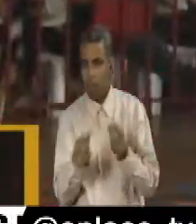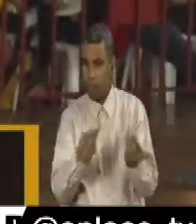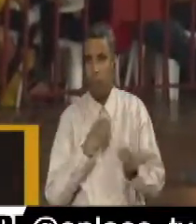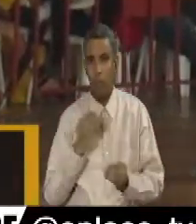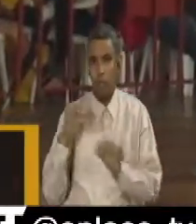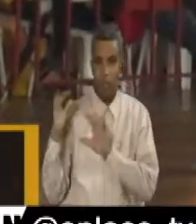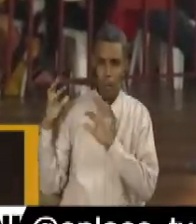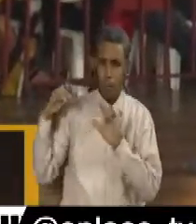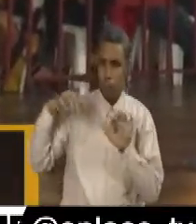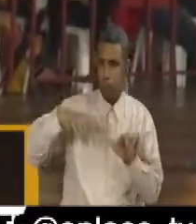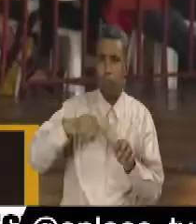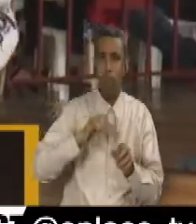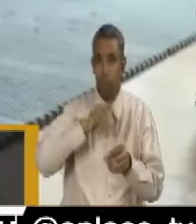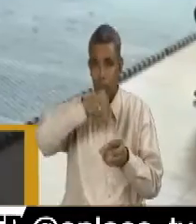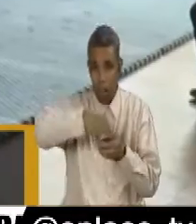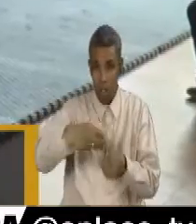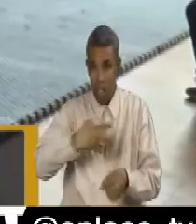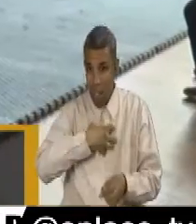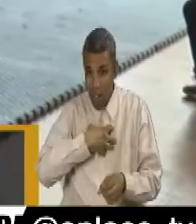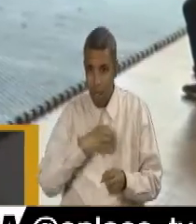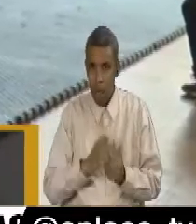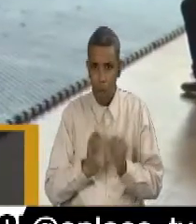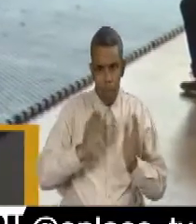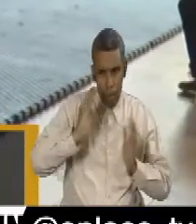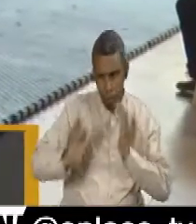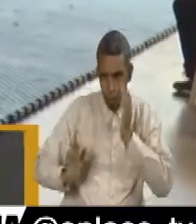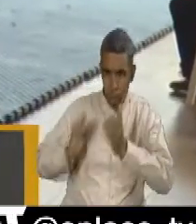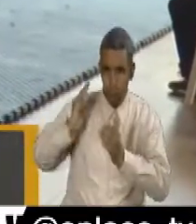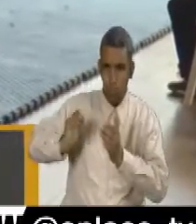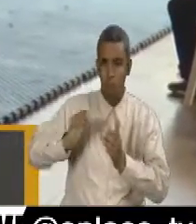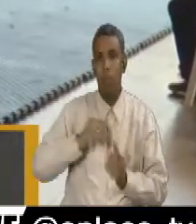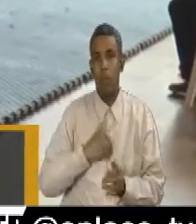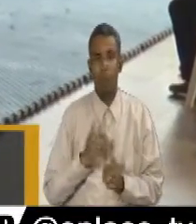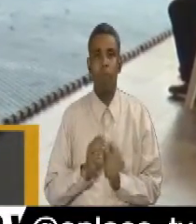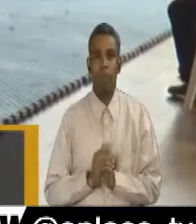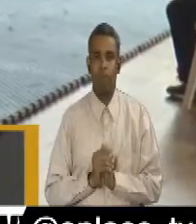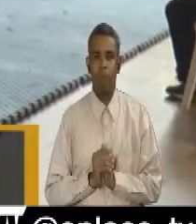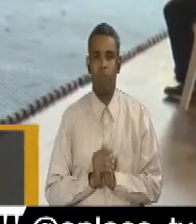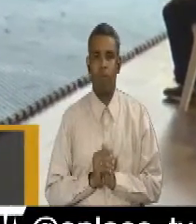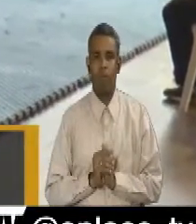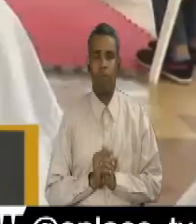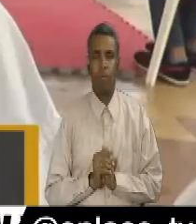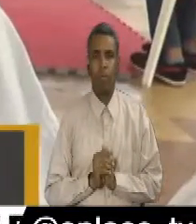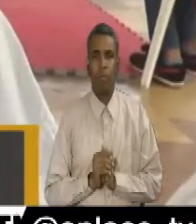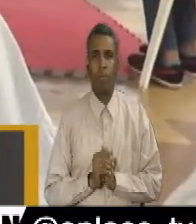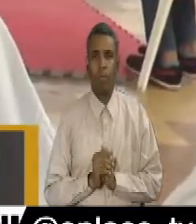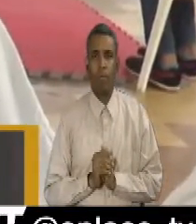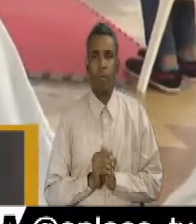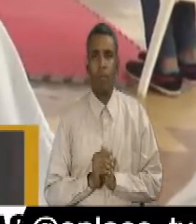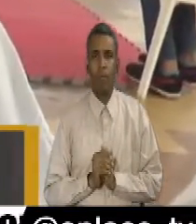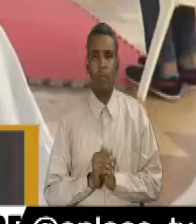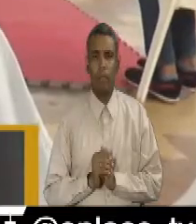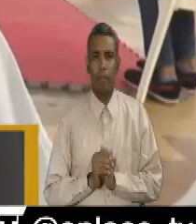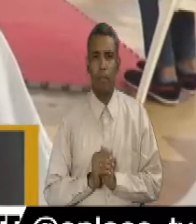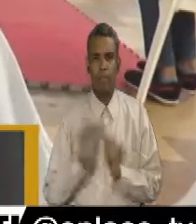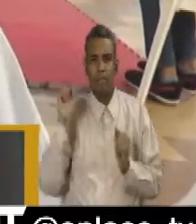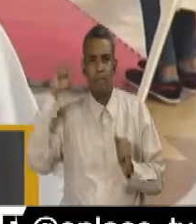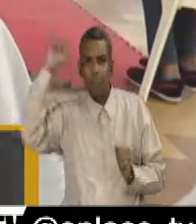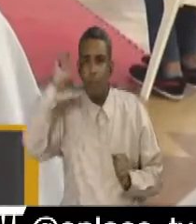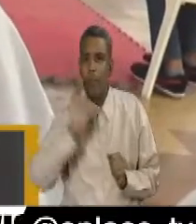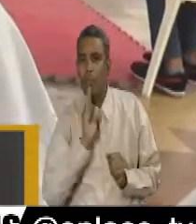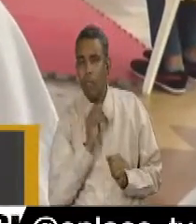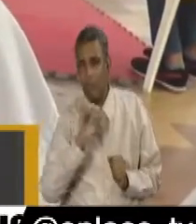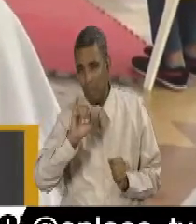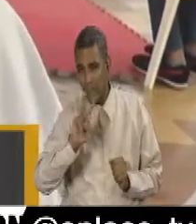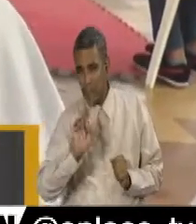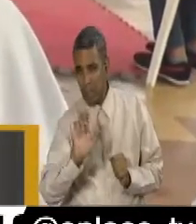semana en el Puerto Petrolero el segundo campeonato departamental de taekwondo y el festival infantil. En la competencia los más destacados fueron Iván de